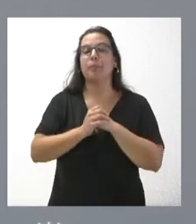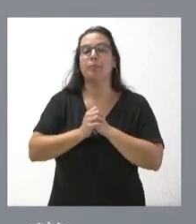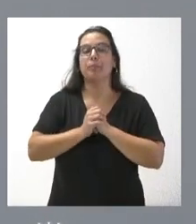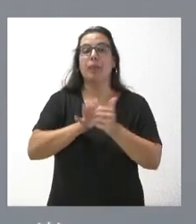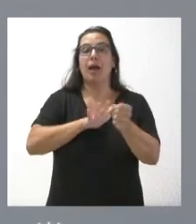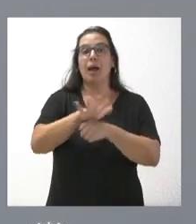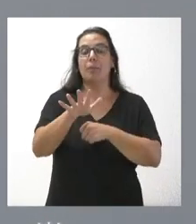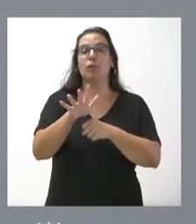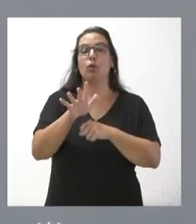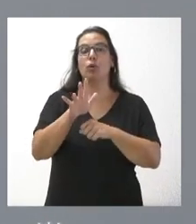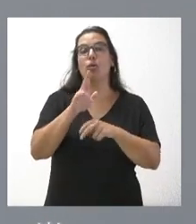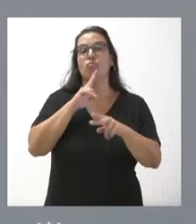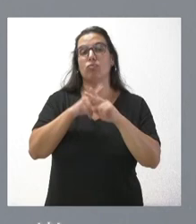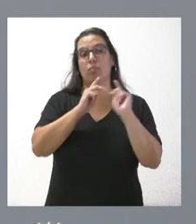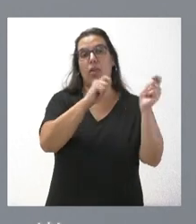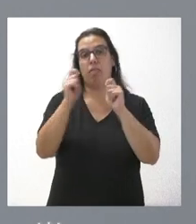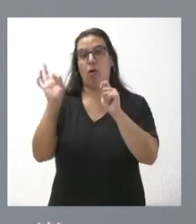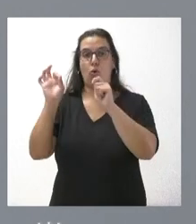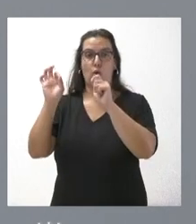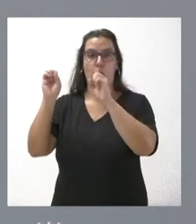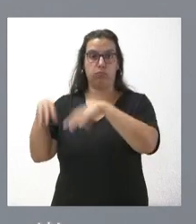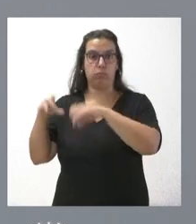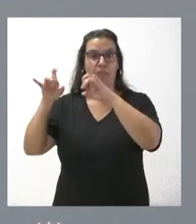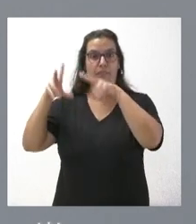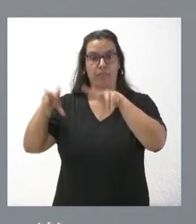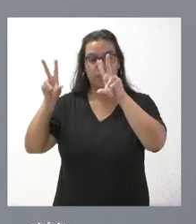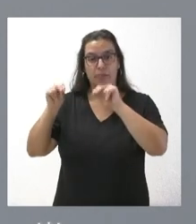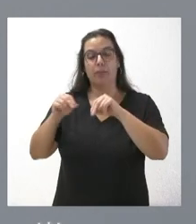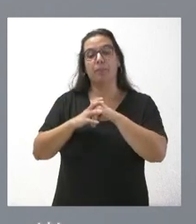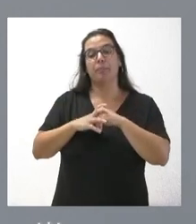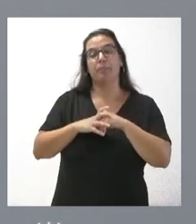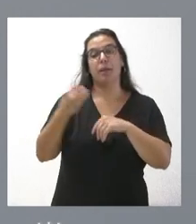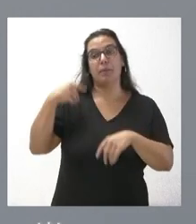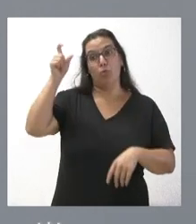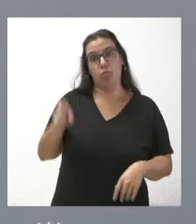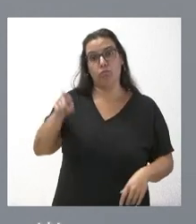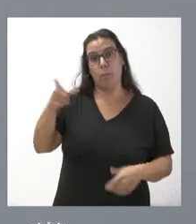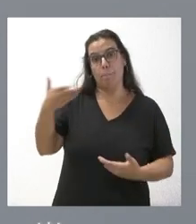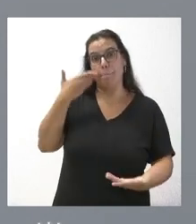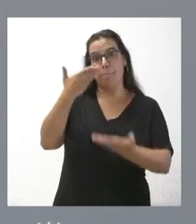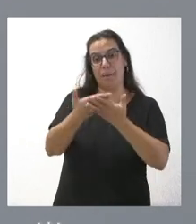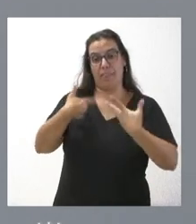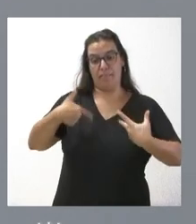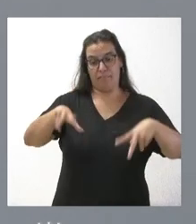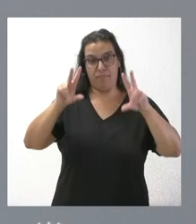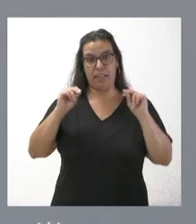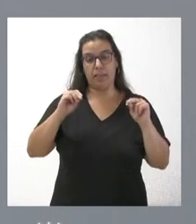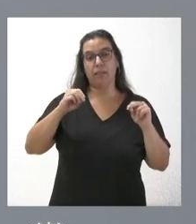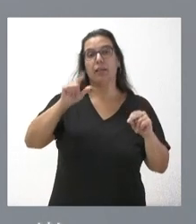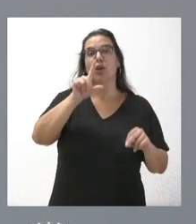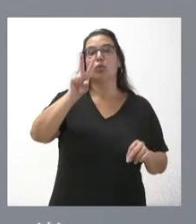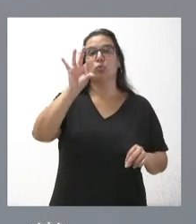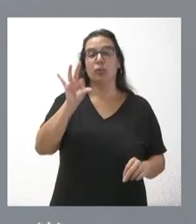de nombramientos y ceses, la renuncia a petición propia de Montserrat Lluís